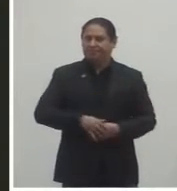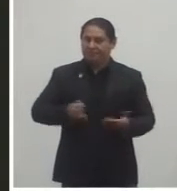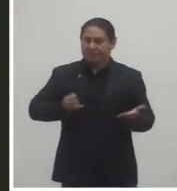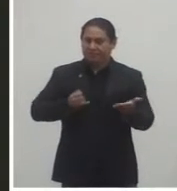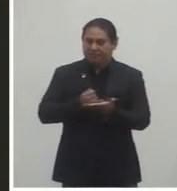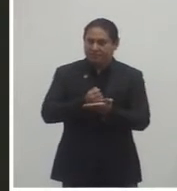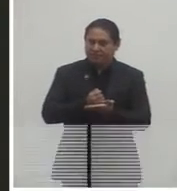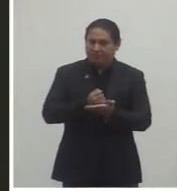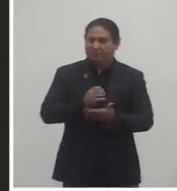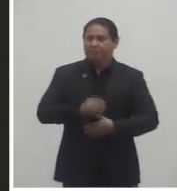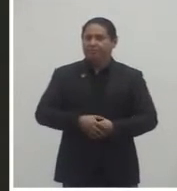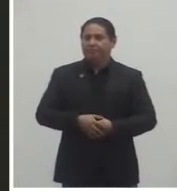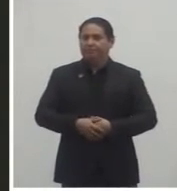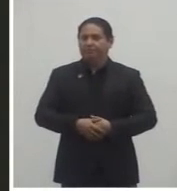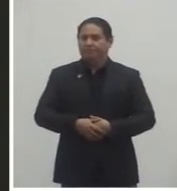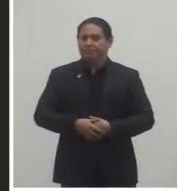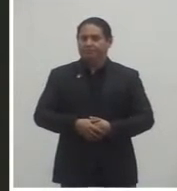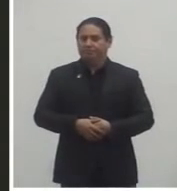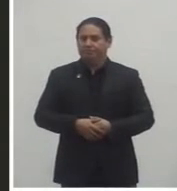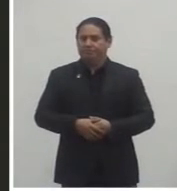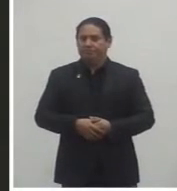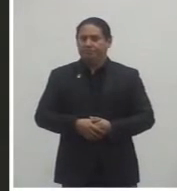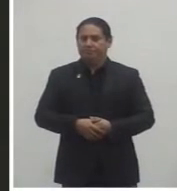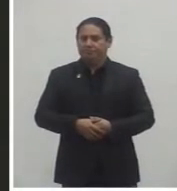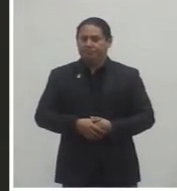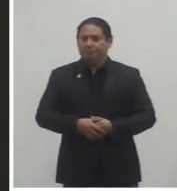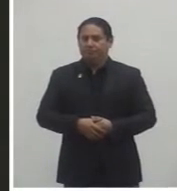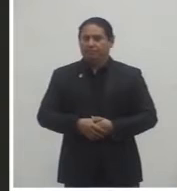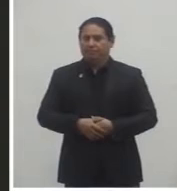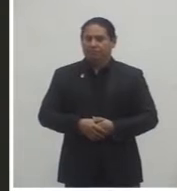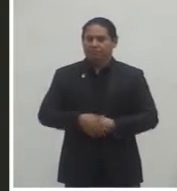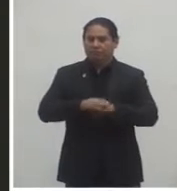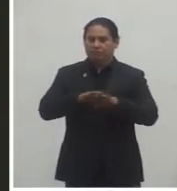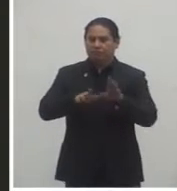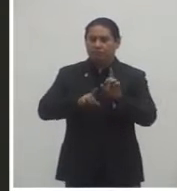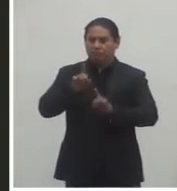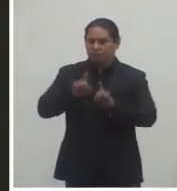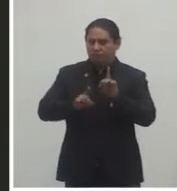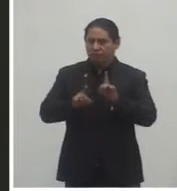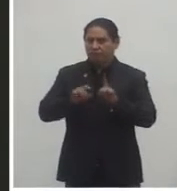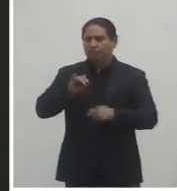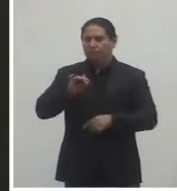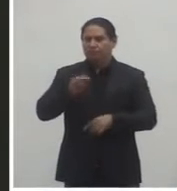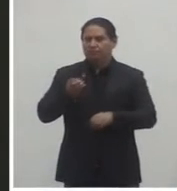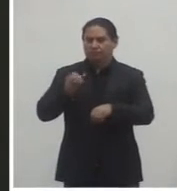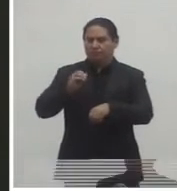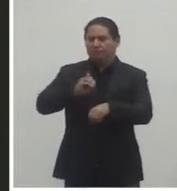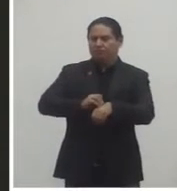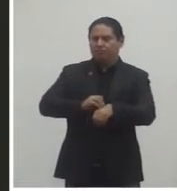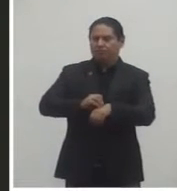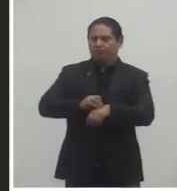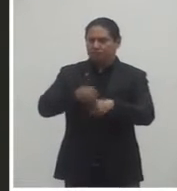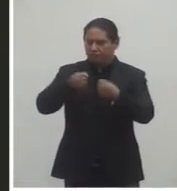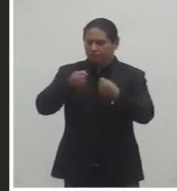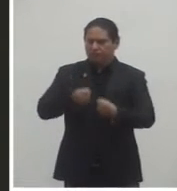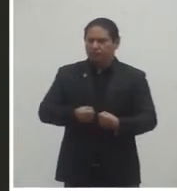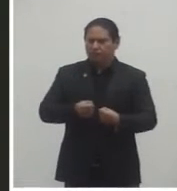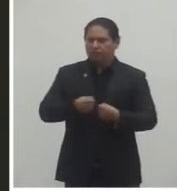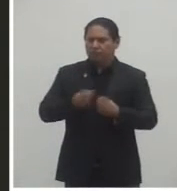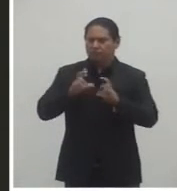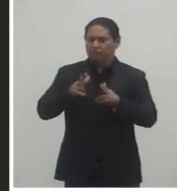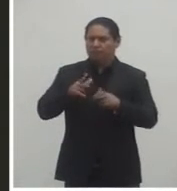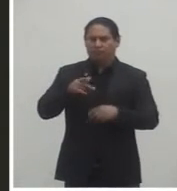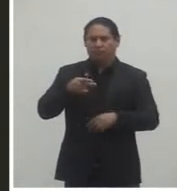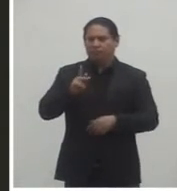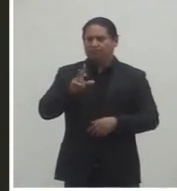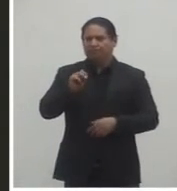decisión estructurada y efectiva, sin duda, hubiese contribuido a darle certeza a Chiapas, pero no fue